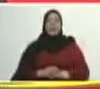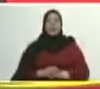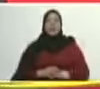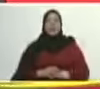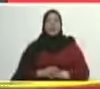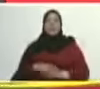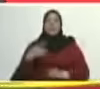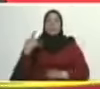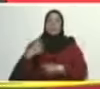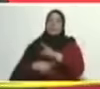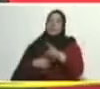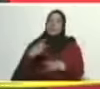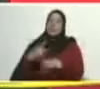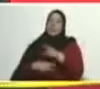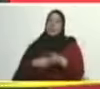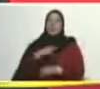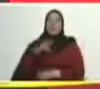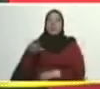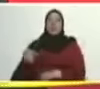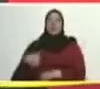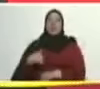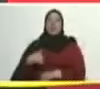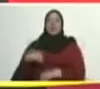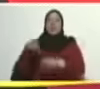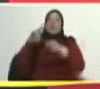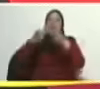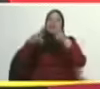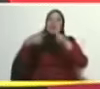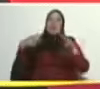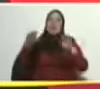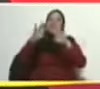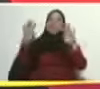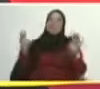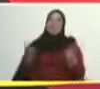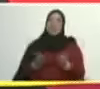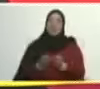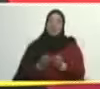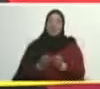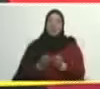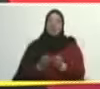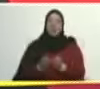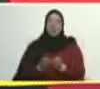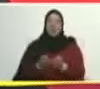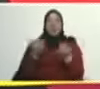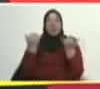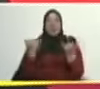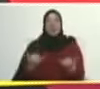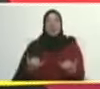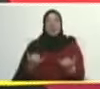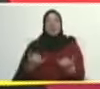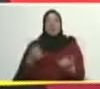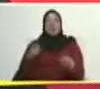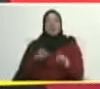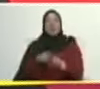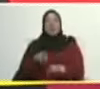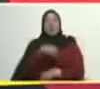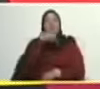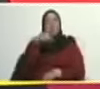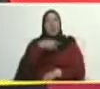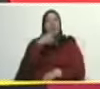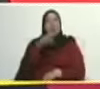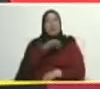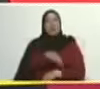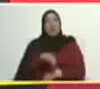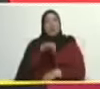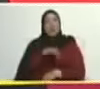y por serias amenazas a la paz mundial. El mundo enfrenta la incertidumbre política, social y